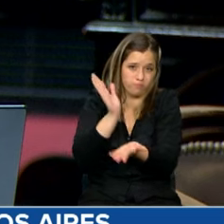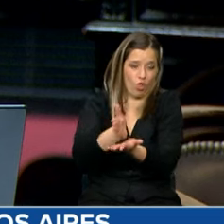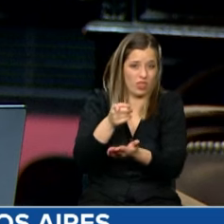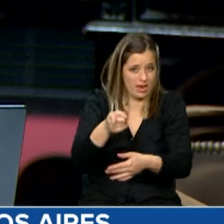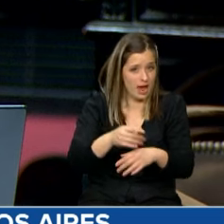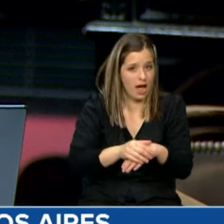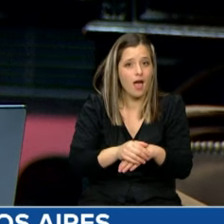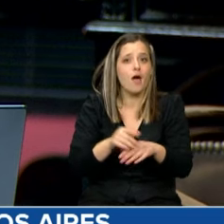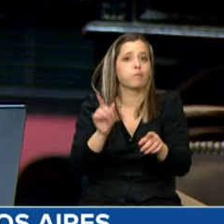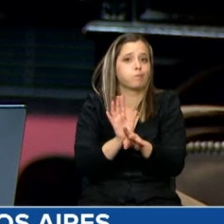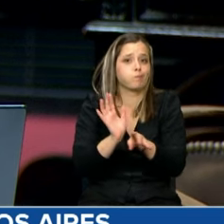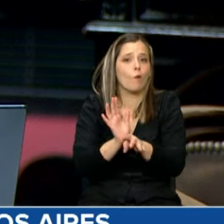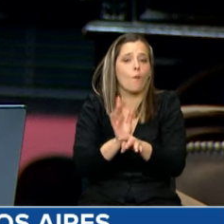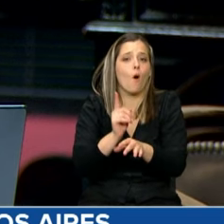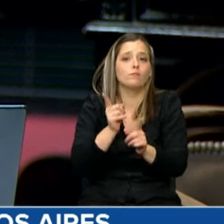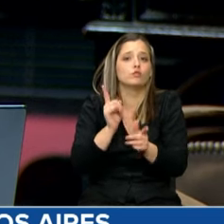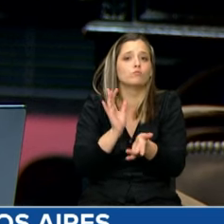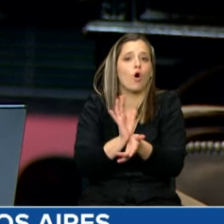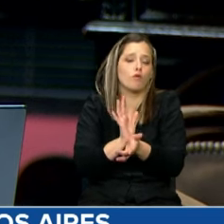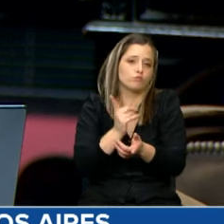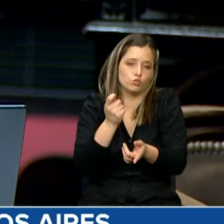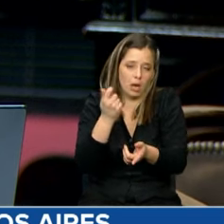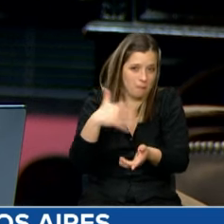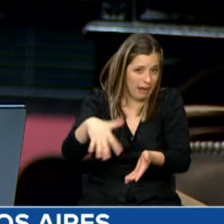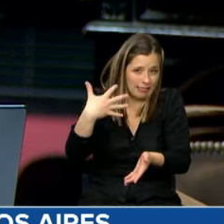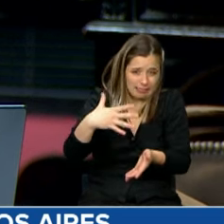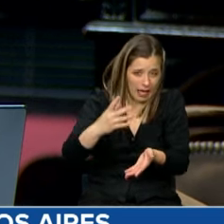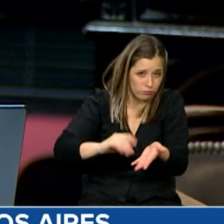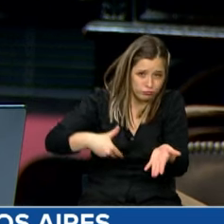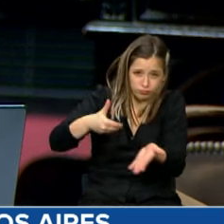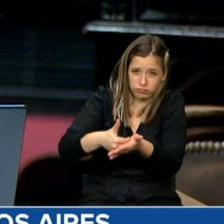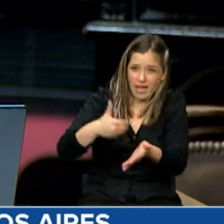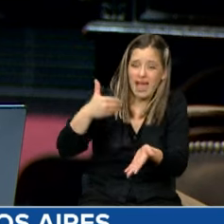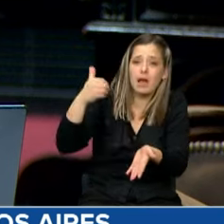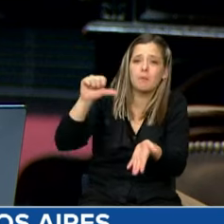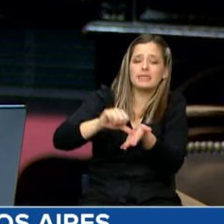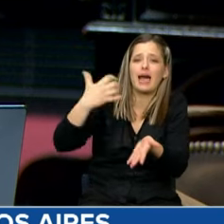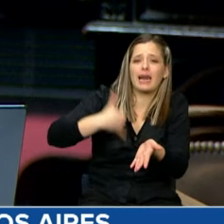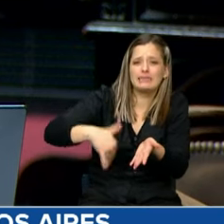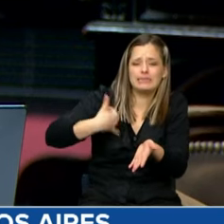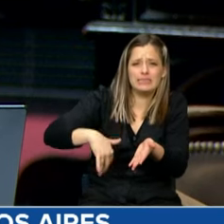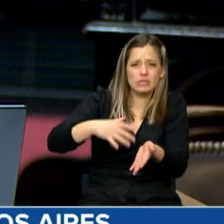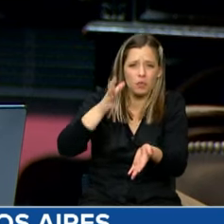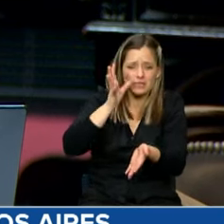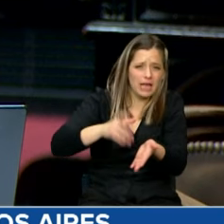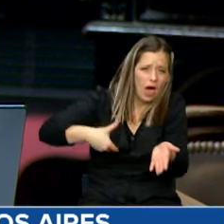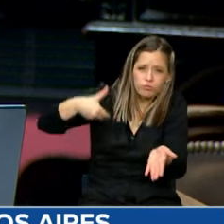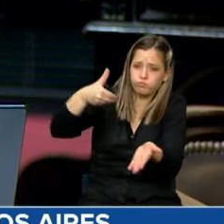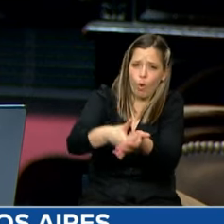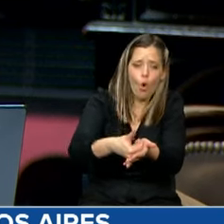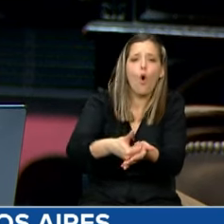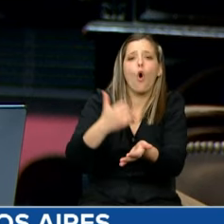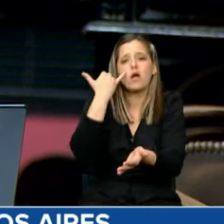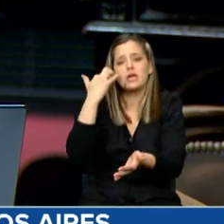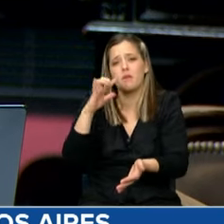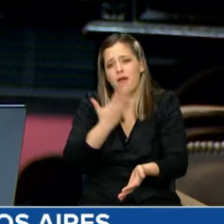en términos de cantidad de dinero que va a soportar el estado argentino o la compañía ipf o ambos